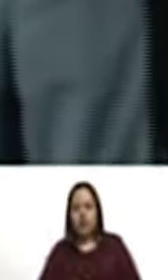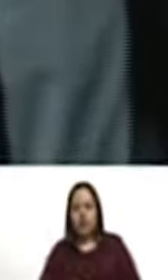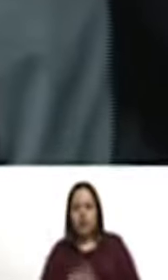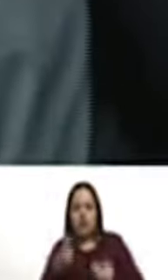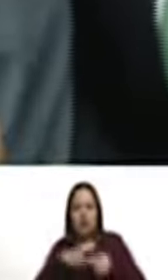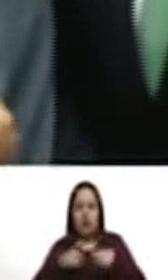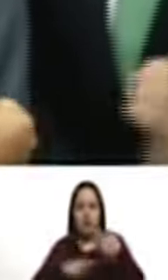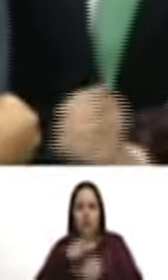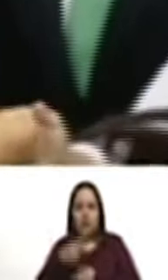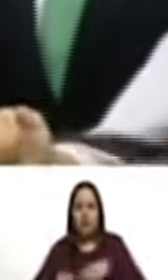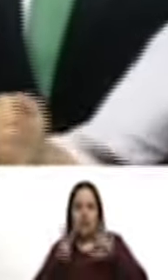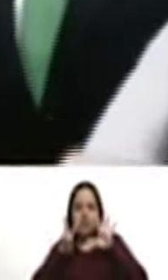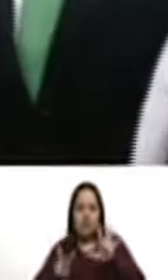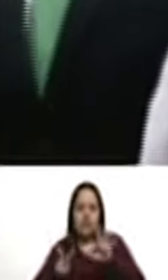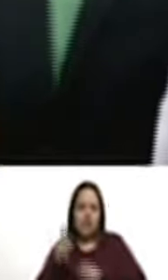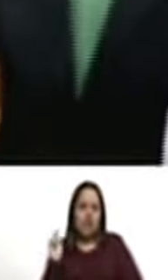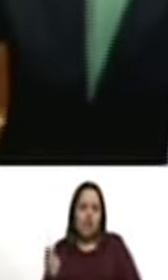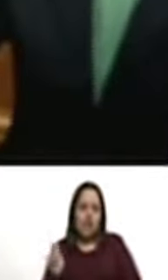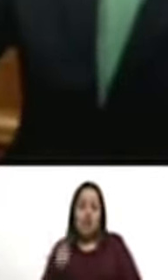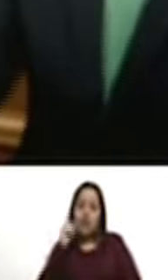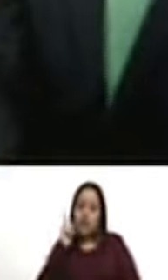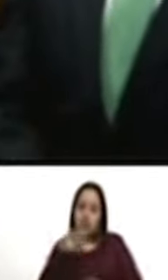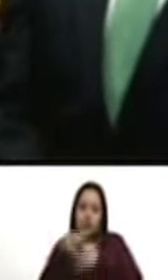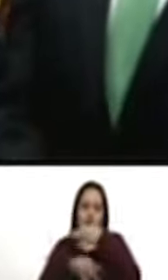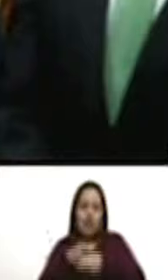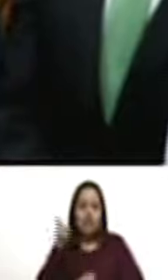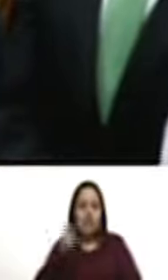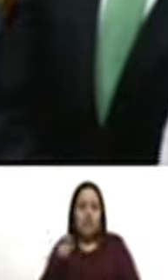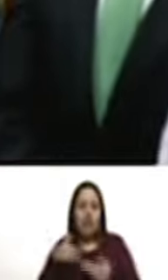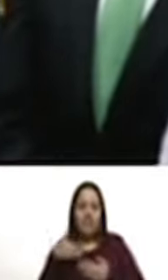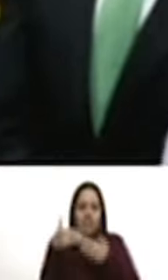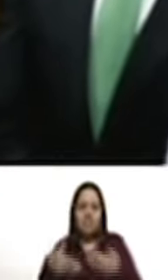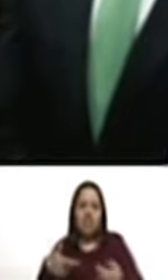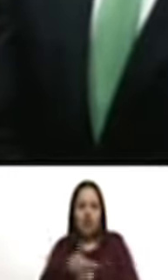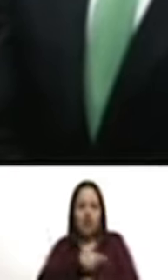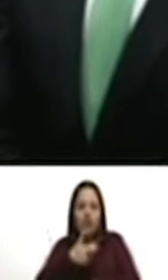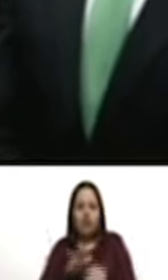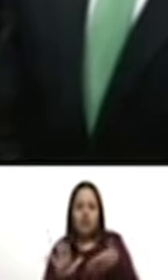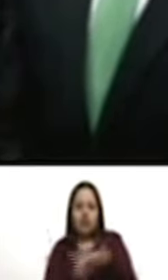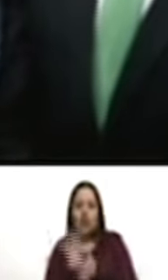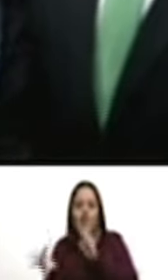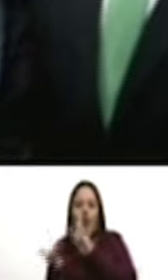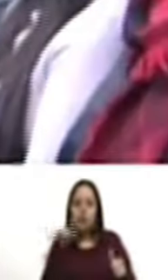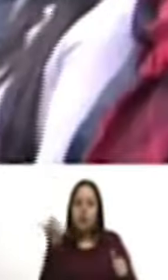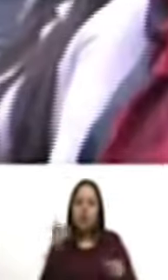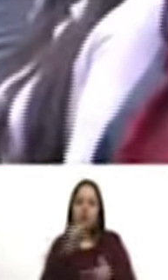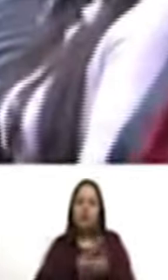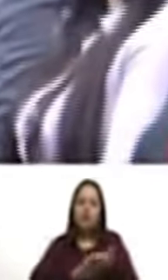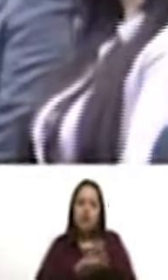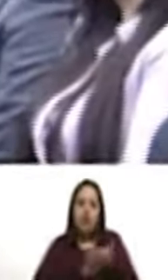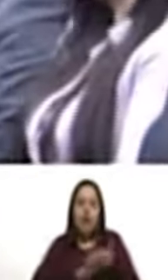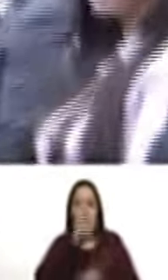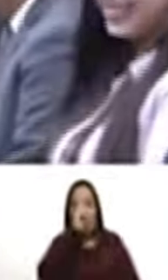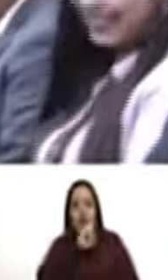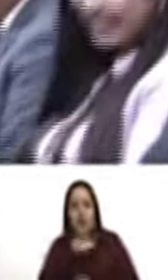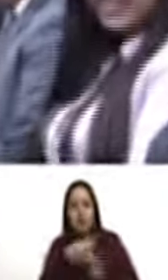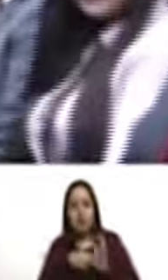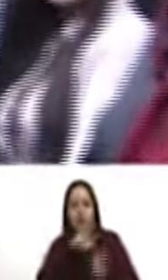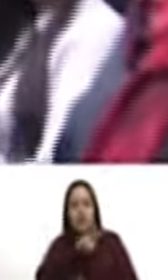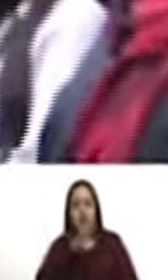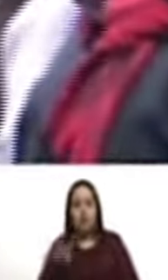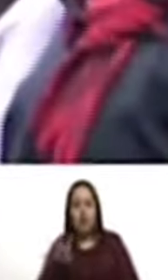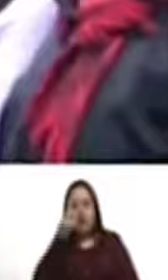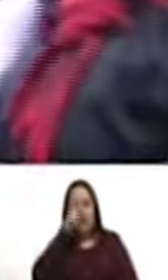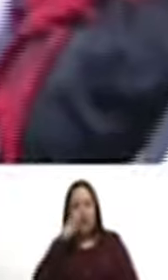nacionales y extranjeros confesaron y están detenidos aseguró además que entre los capturados hay mercenarios y militares de Perú